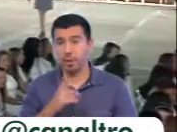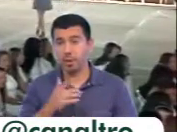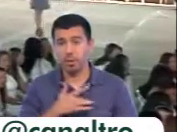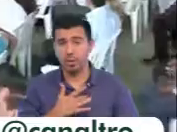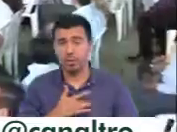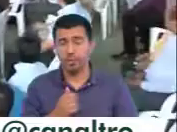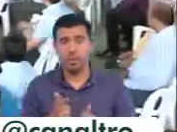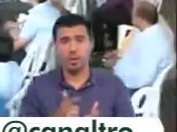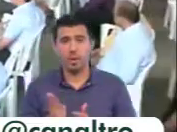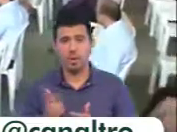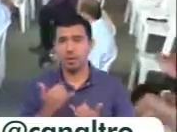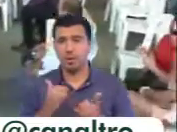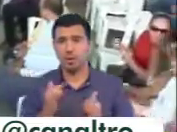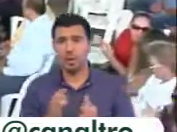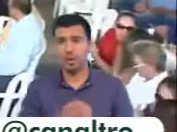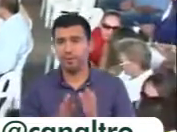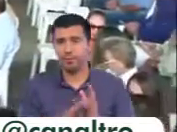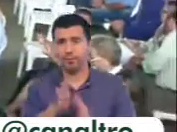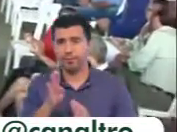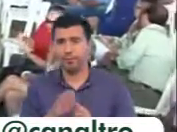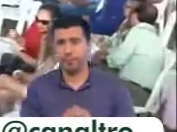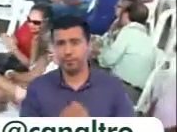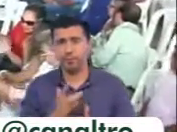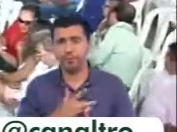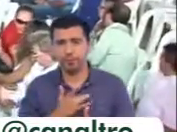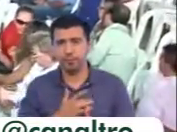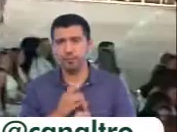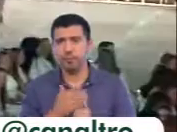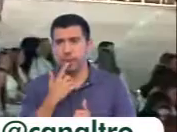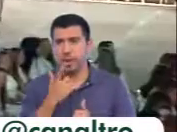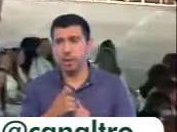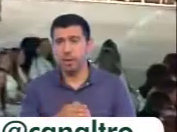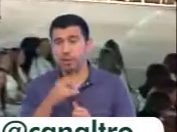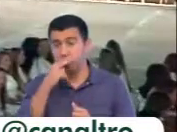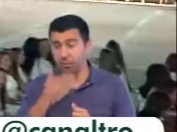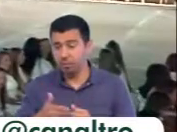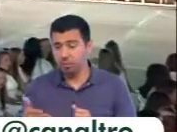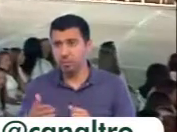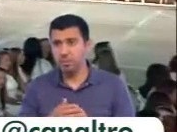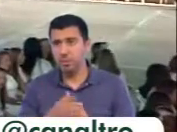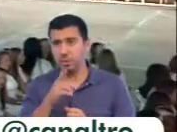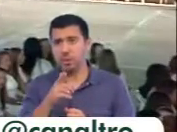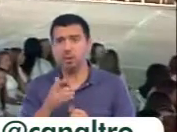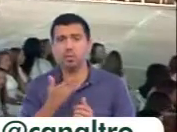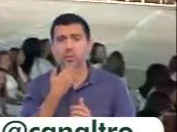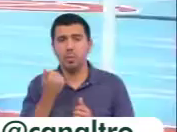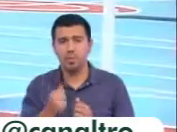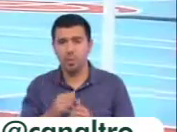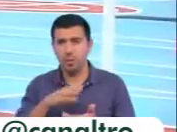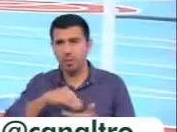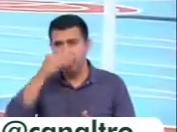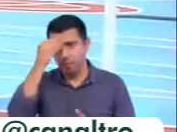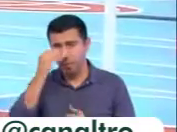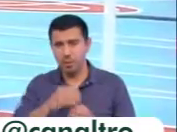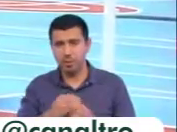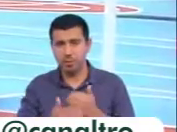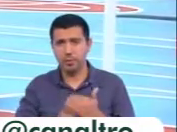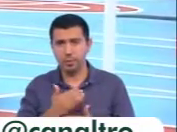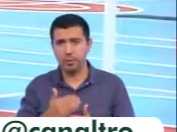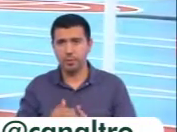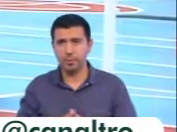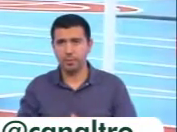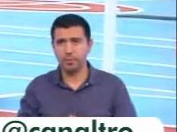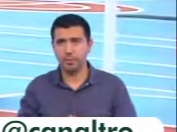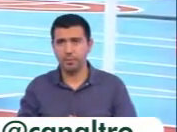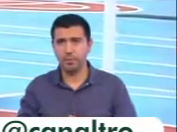porque los muchachos los niños y los jóvenes requerían de estas instalaciones para mejorar el proceso enseñanza-aprendizaje más de 1000 estudiantes